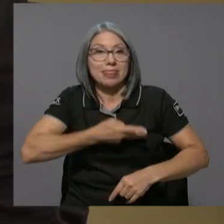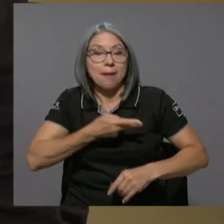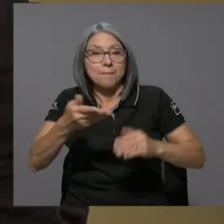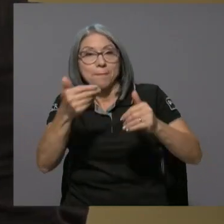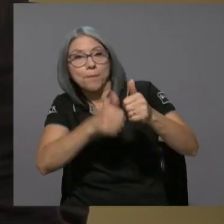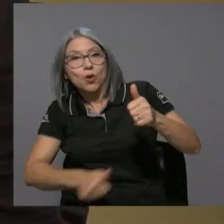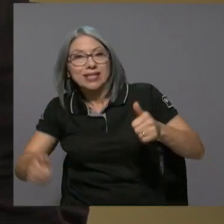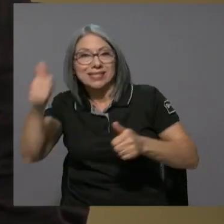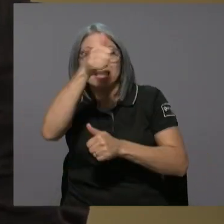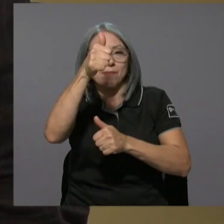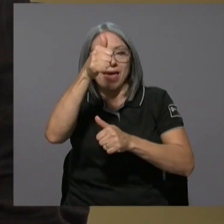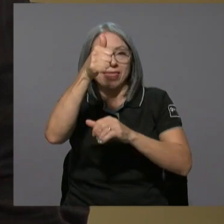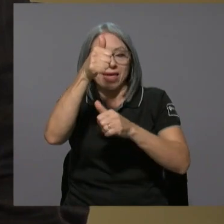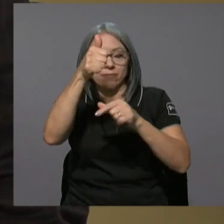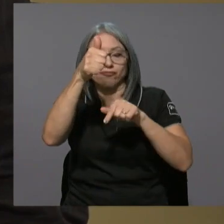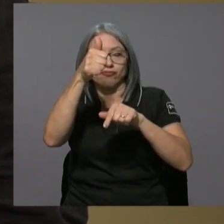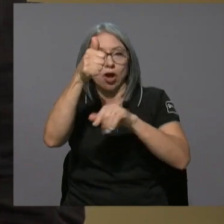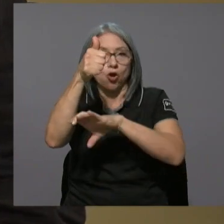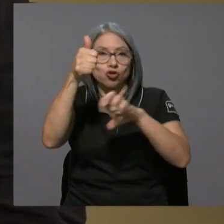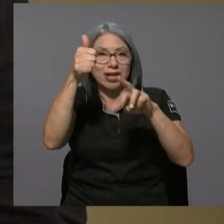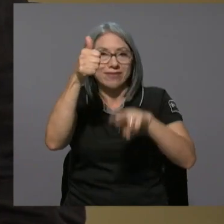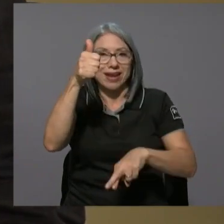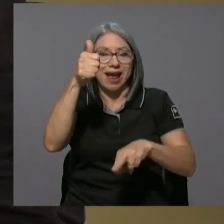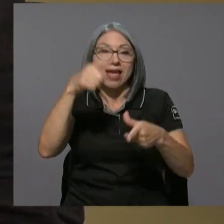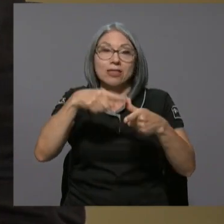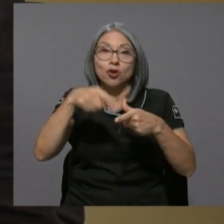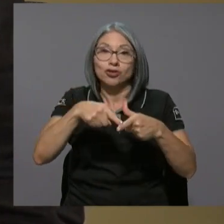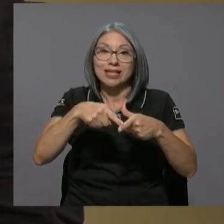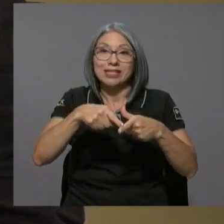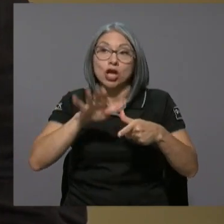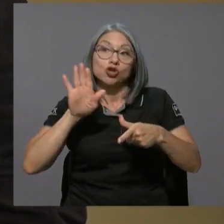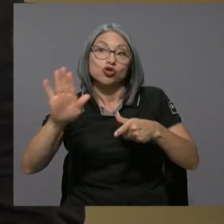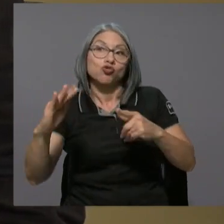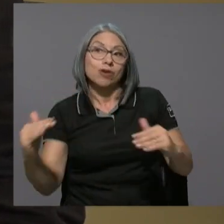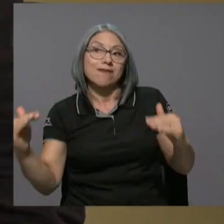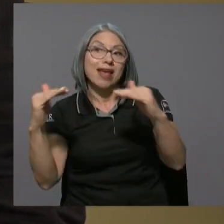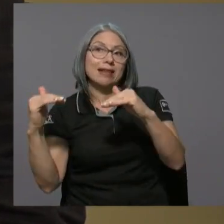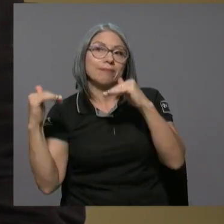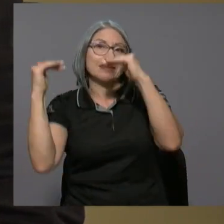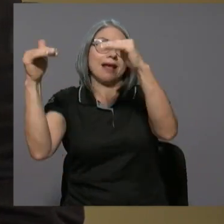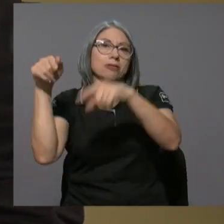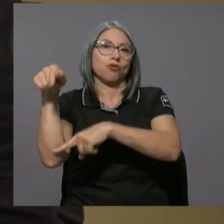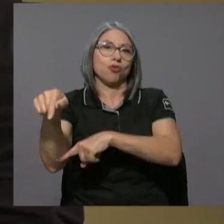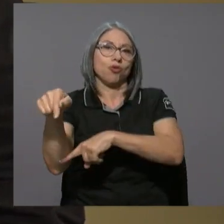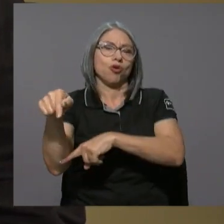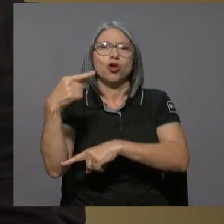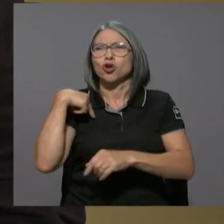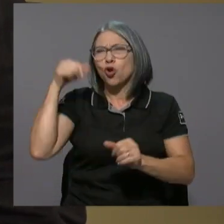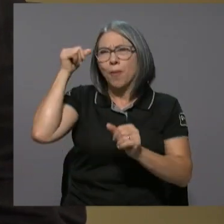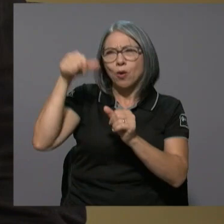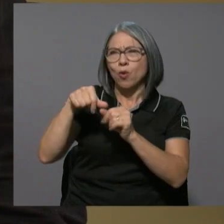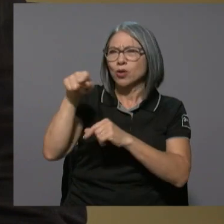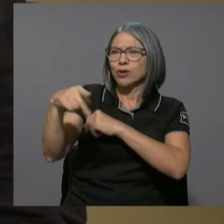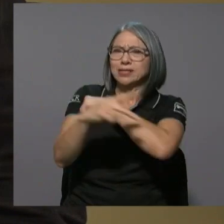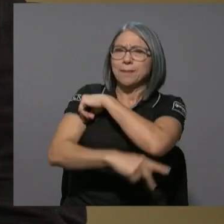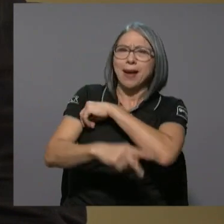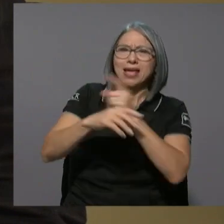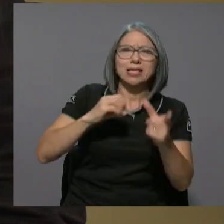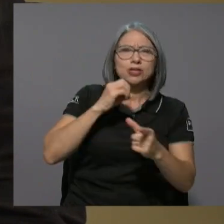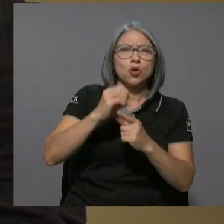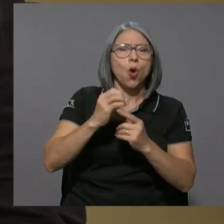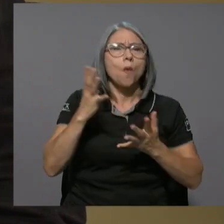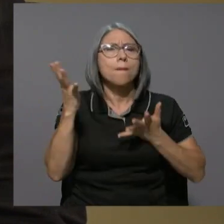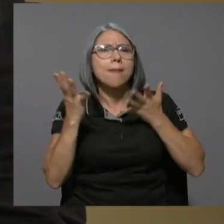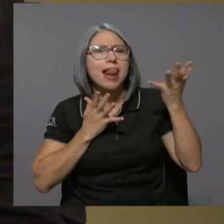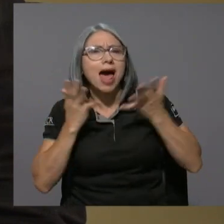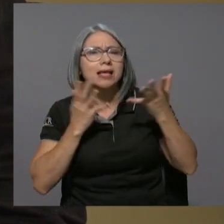¿verdad? Bueno, entonces el nivel de educación de ellos era más alto. Creo que, no me acuerdo si era ese país o era Malasia o